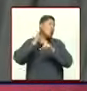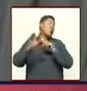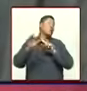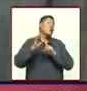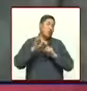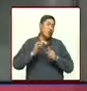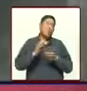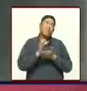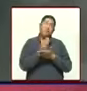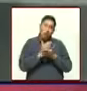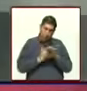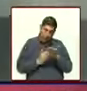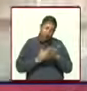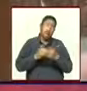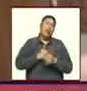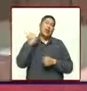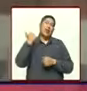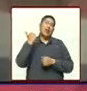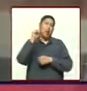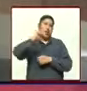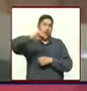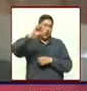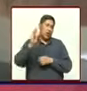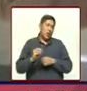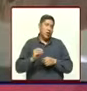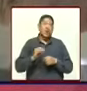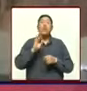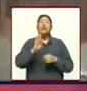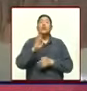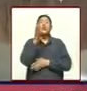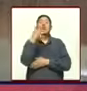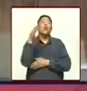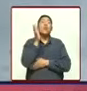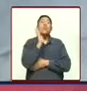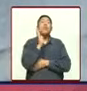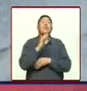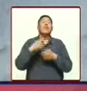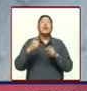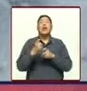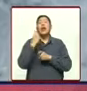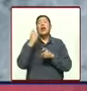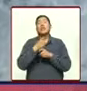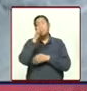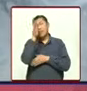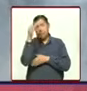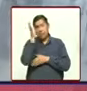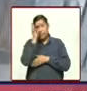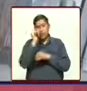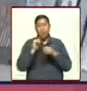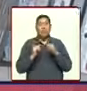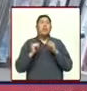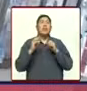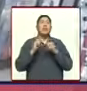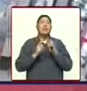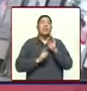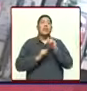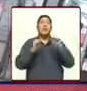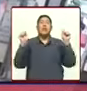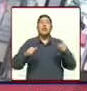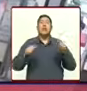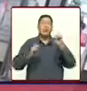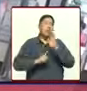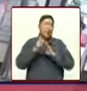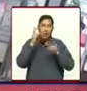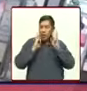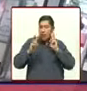cultura también, gran parte de mi cultura viene de ella. Dorobel su bandera ganó la bandera del altar mayor.